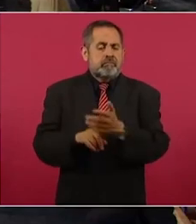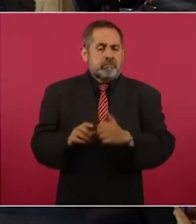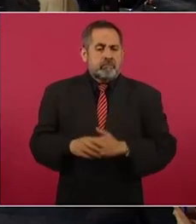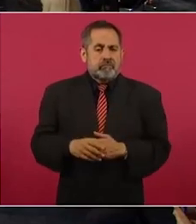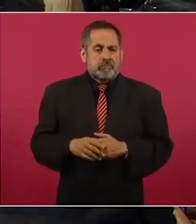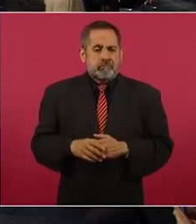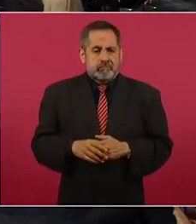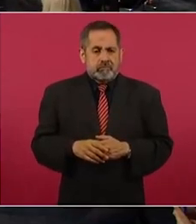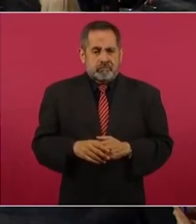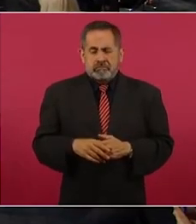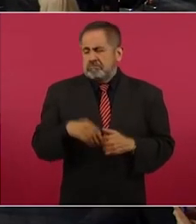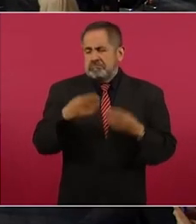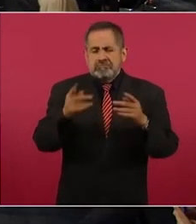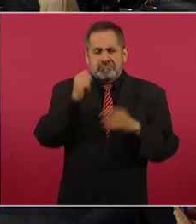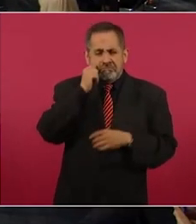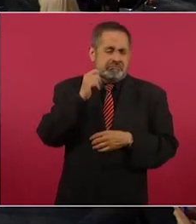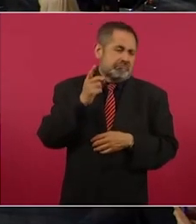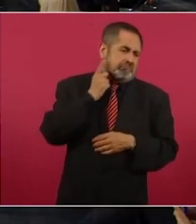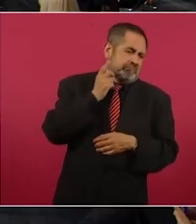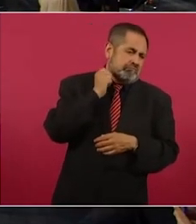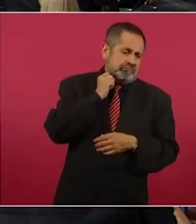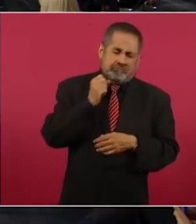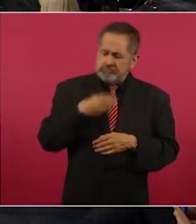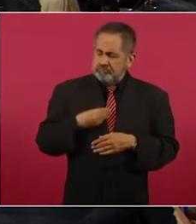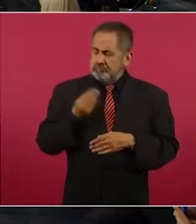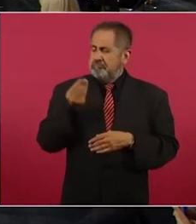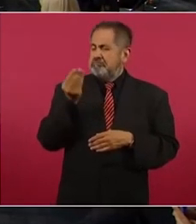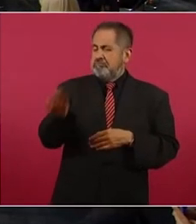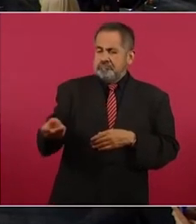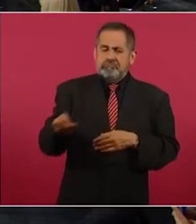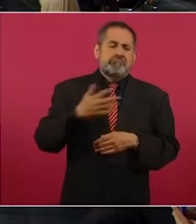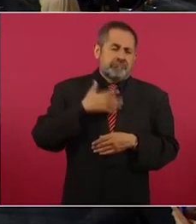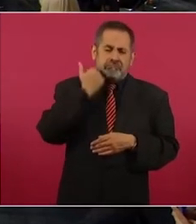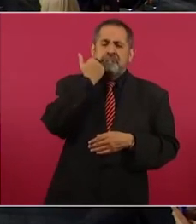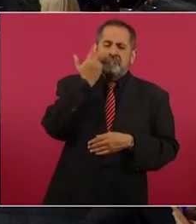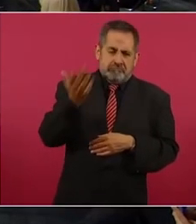A cualquiera de las cámaras, pero la voy a enviar